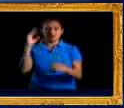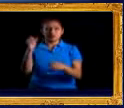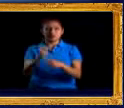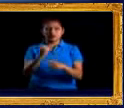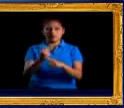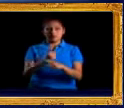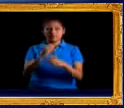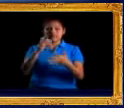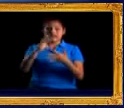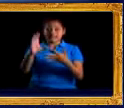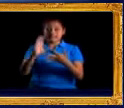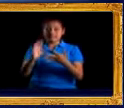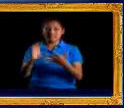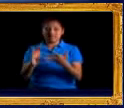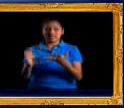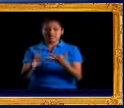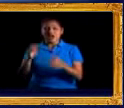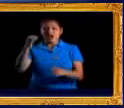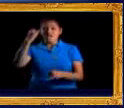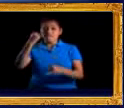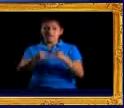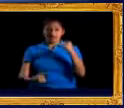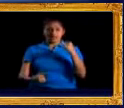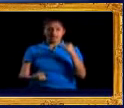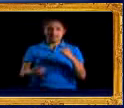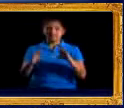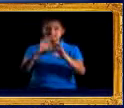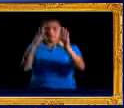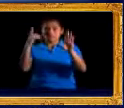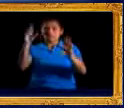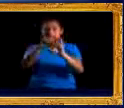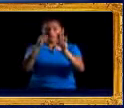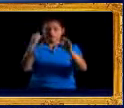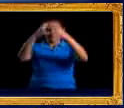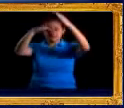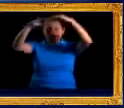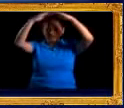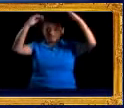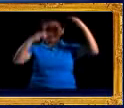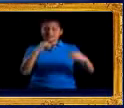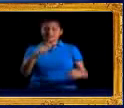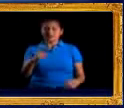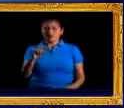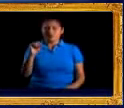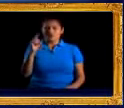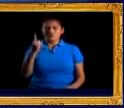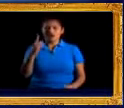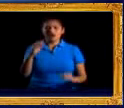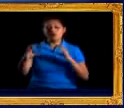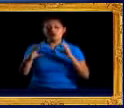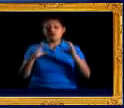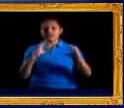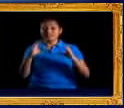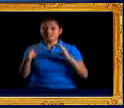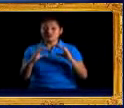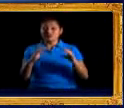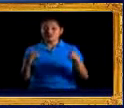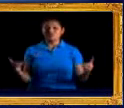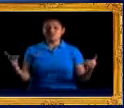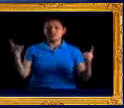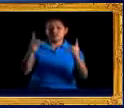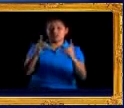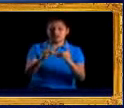sus características, al final se abrió una puerta en el cielo, es decir, una comunicación